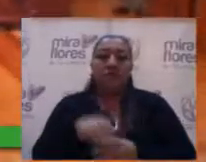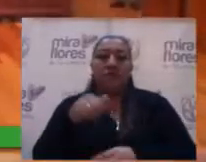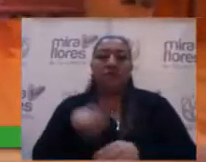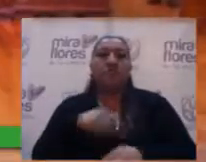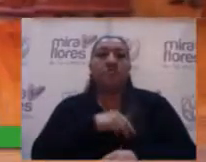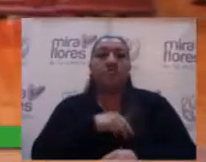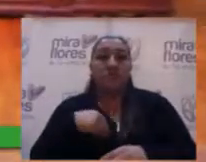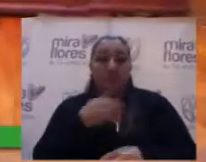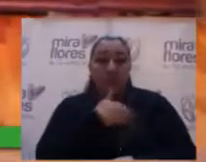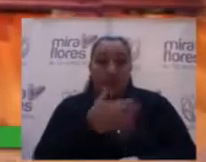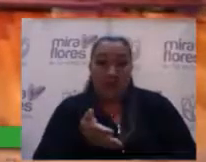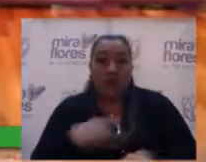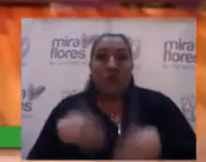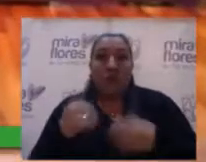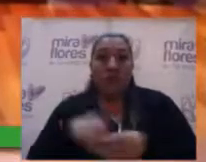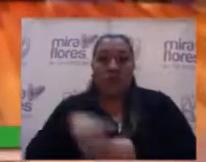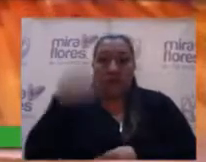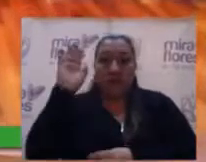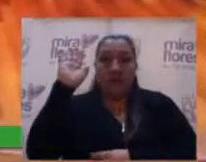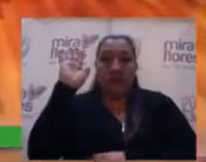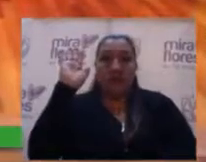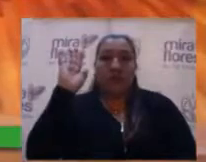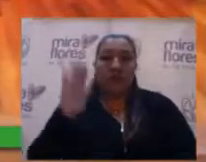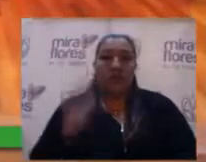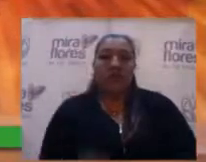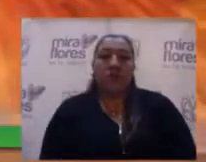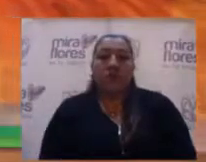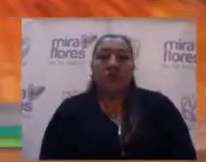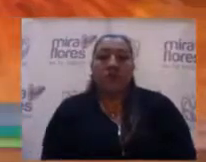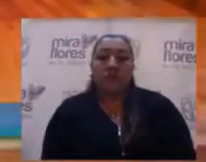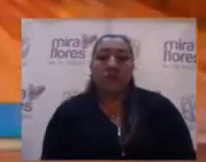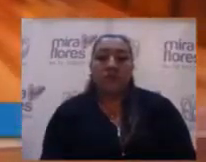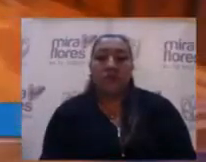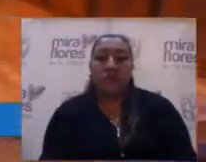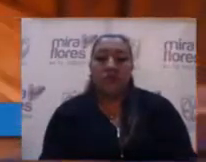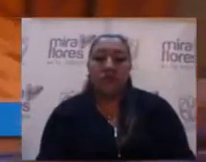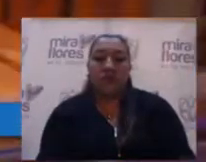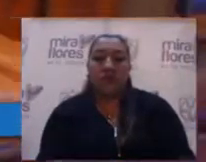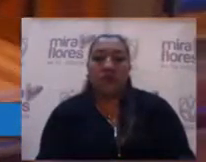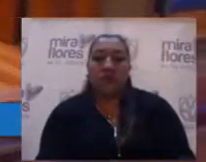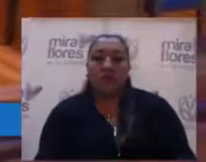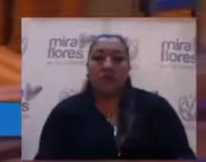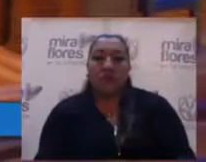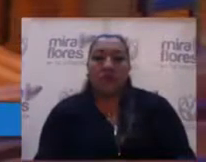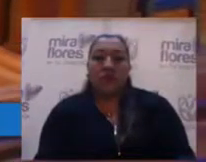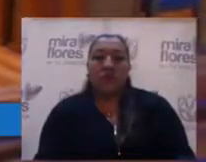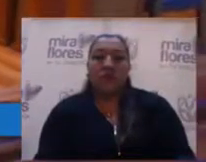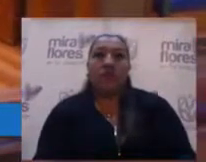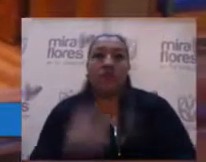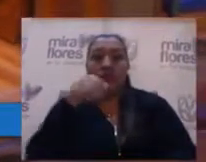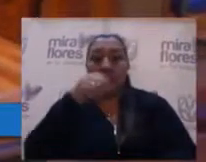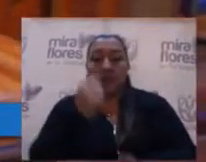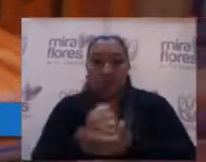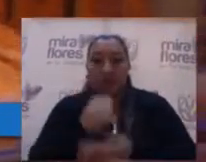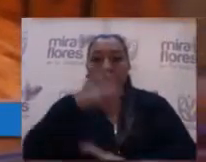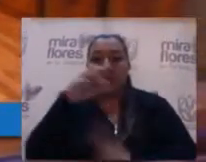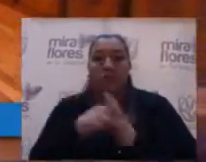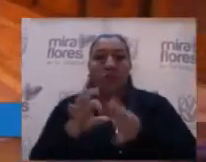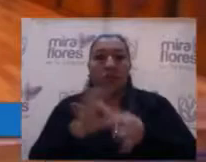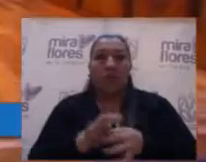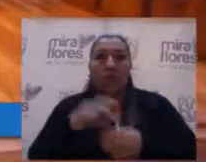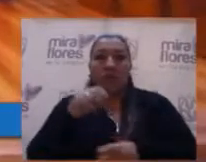del Consejo que estén a favor, sírvanse a expresar la señal de conformidad. Se aprueba este proyecto por unanimidad de votos. Muchas gracias.